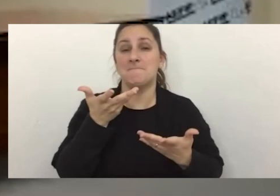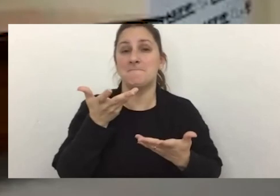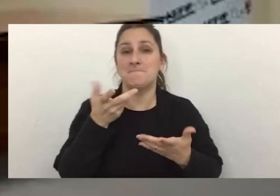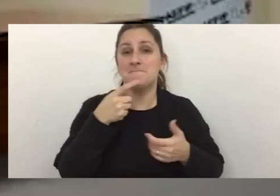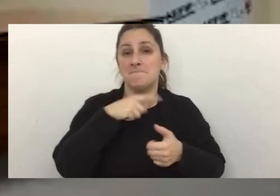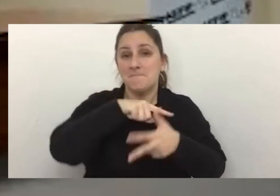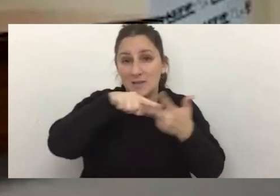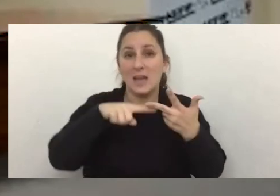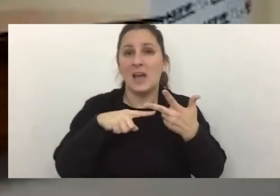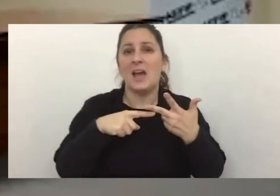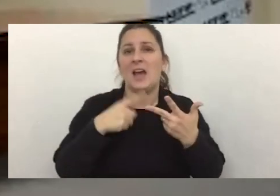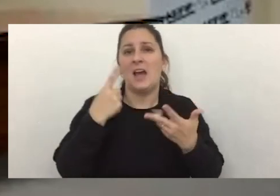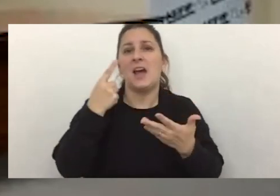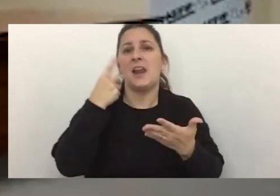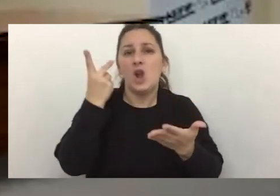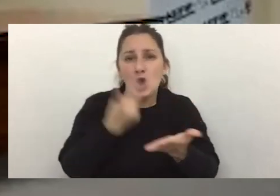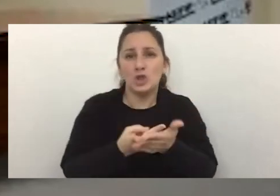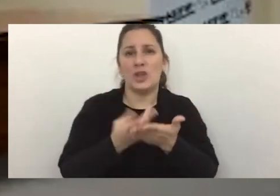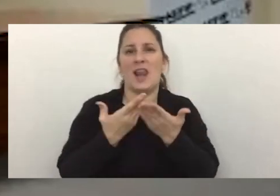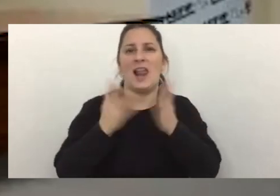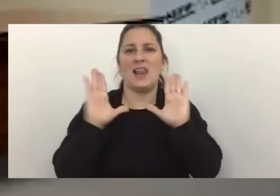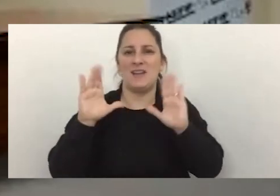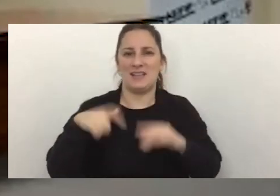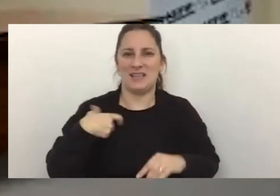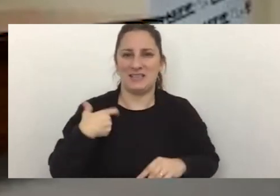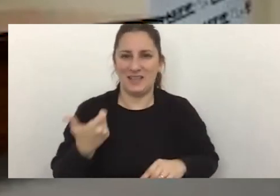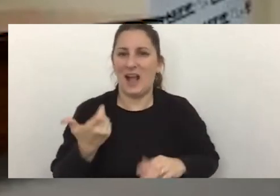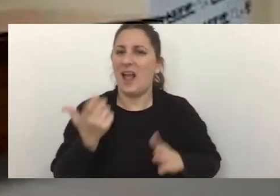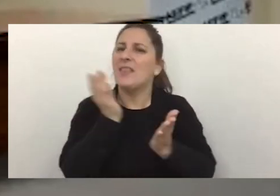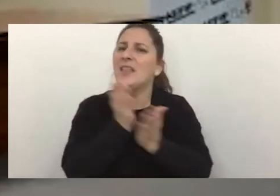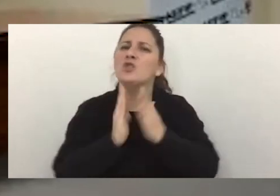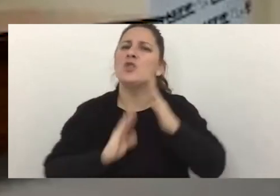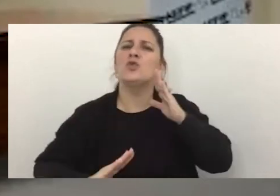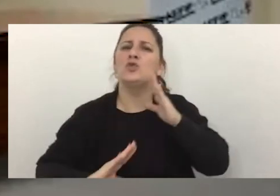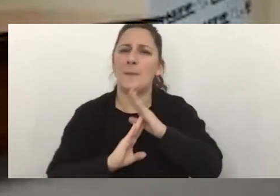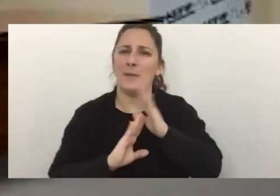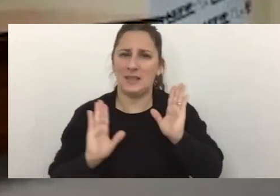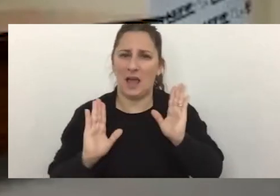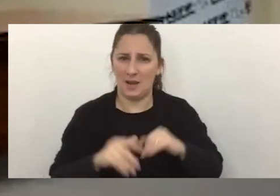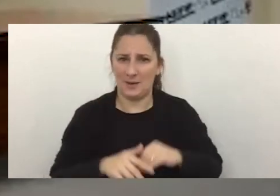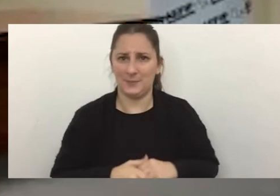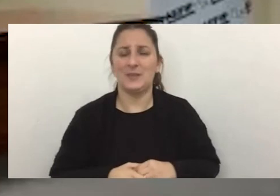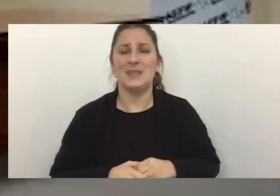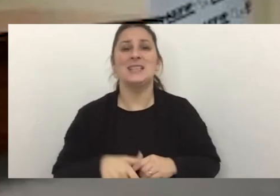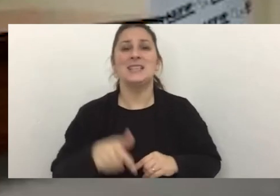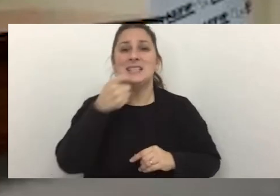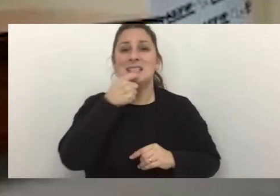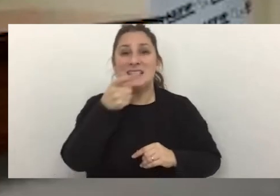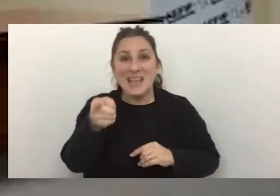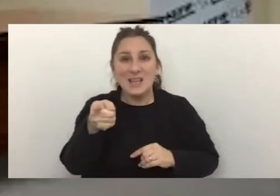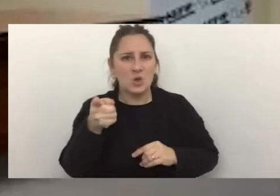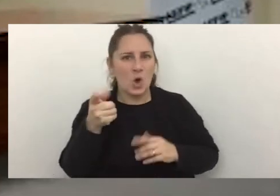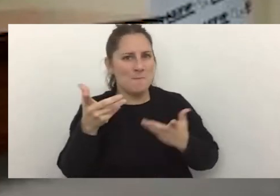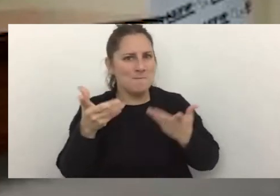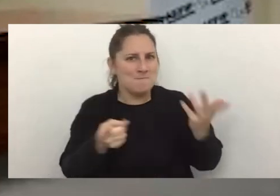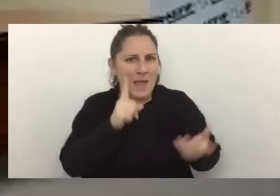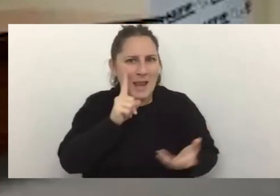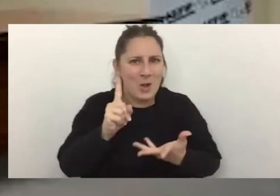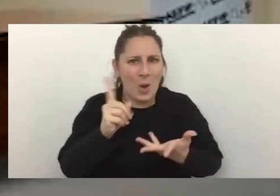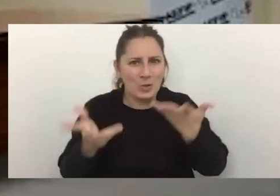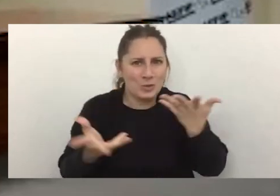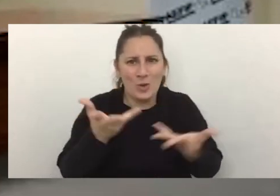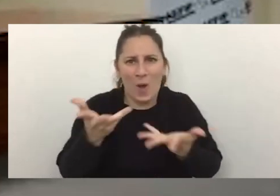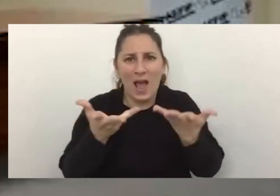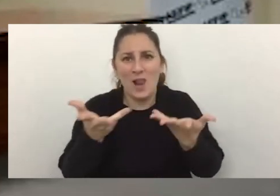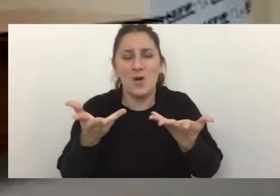reconocimiento de la libertad sindical. Son derechos fundamentales. Entonces, si eso está en juego, no